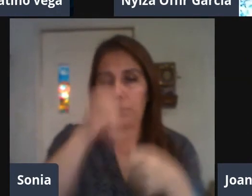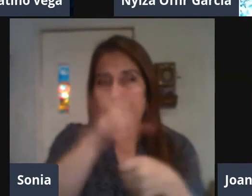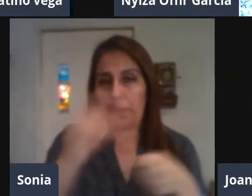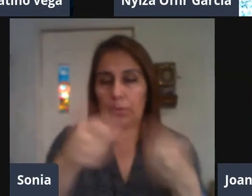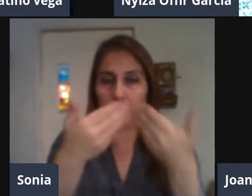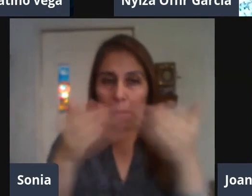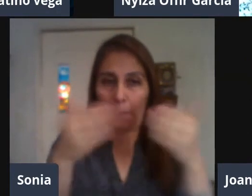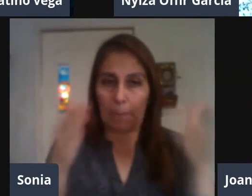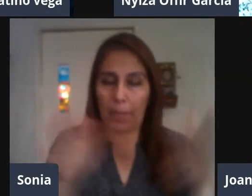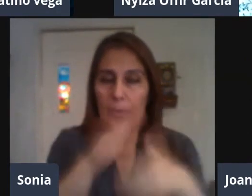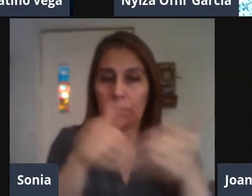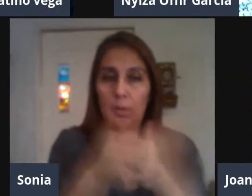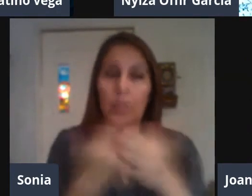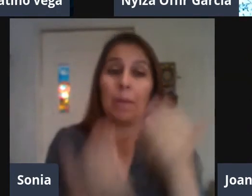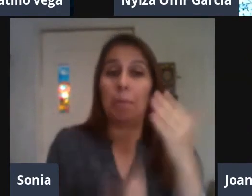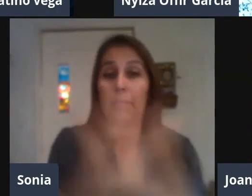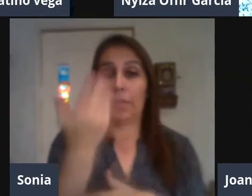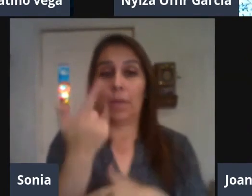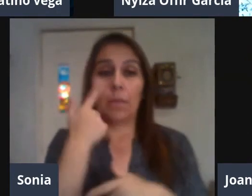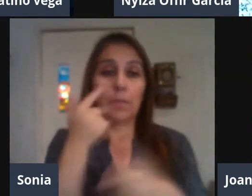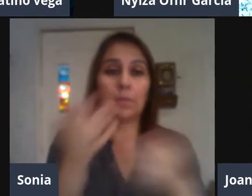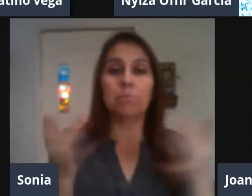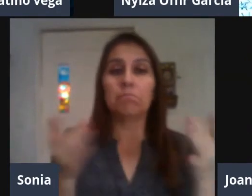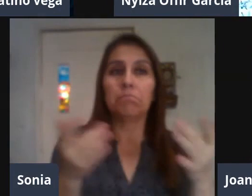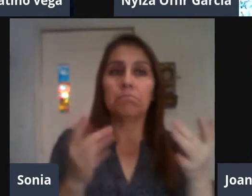mientras la gente se va conectando